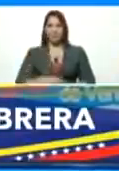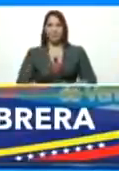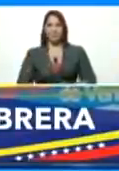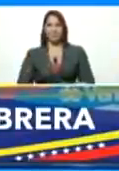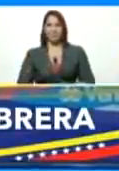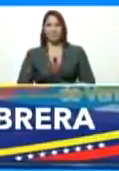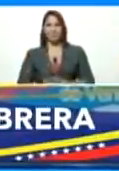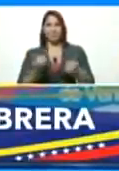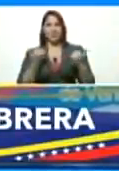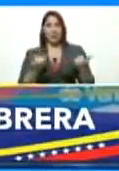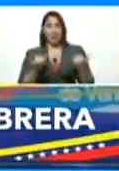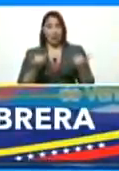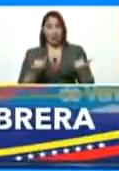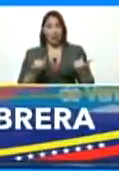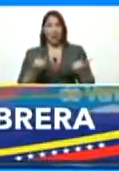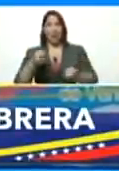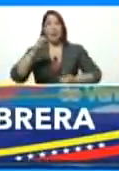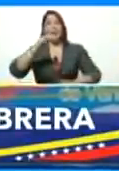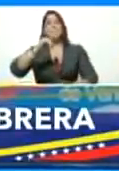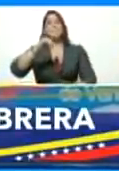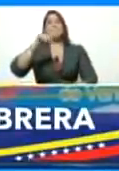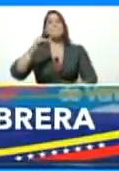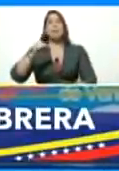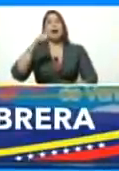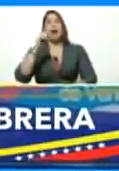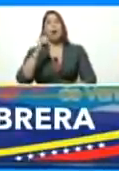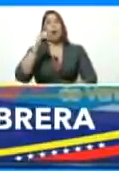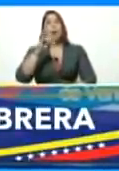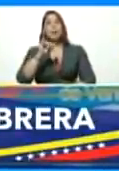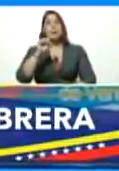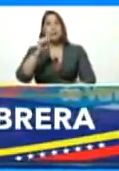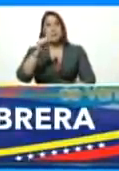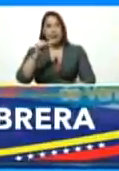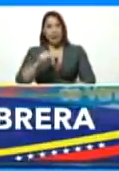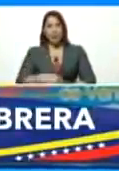ahora es más vista está en la línea